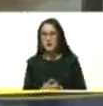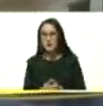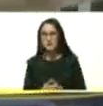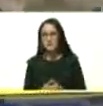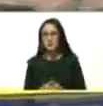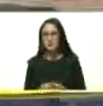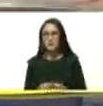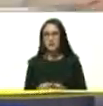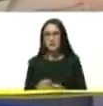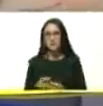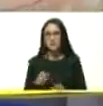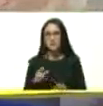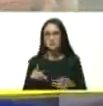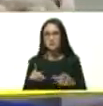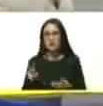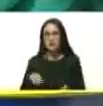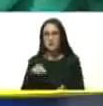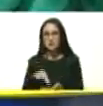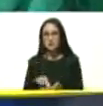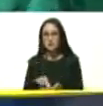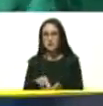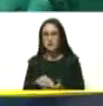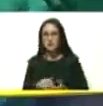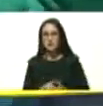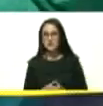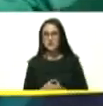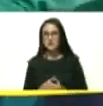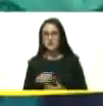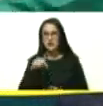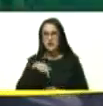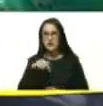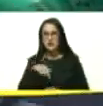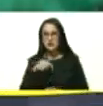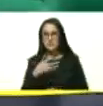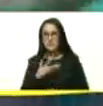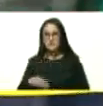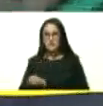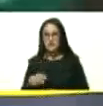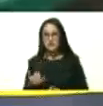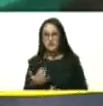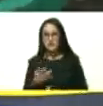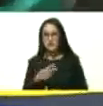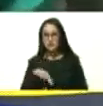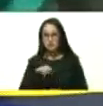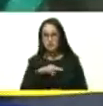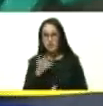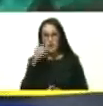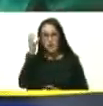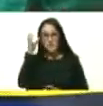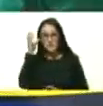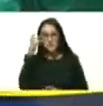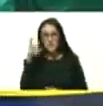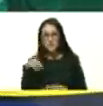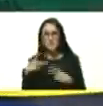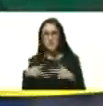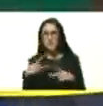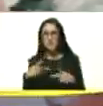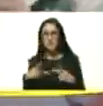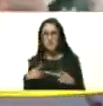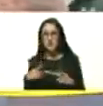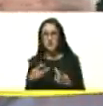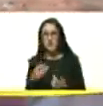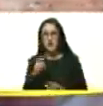la red de supermercado nacional e internacional. Desde acá, presidente, podemos nosotros y tenemos la capacidad de procesar